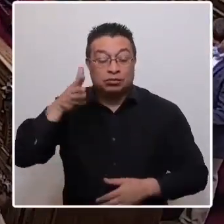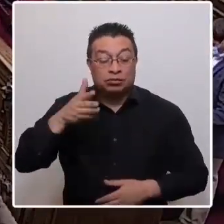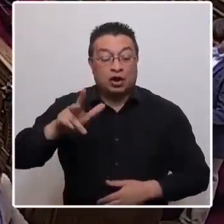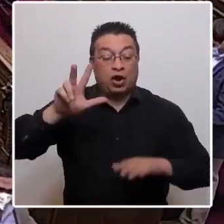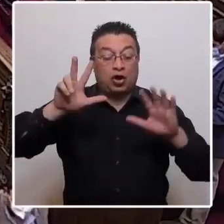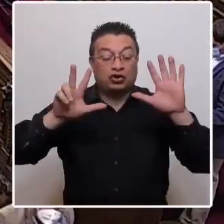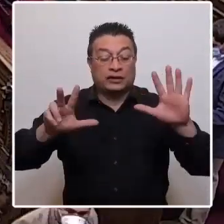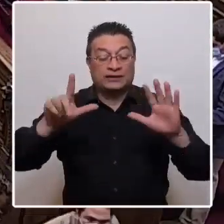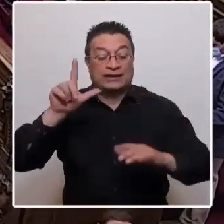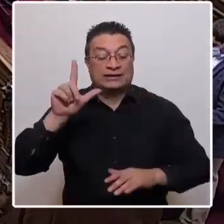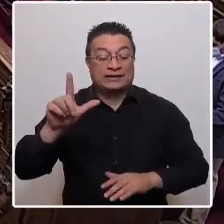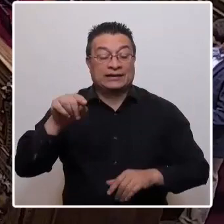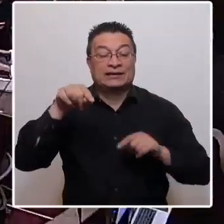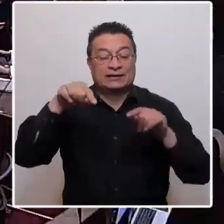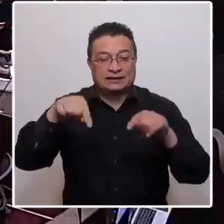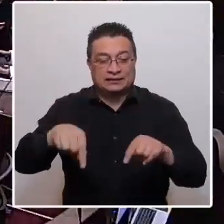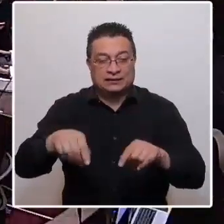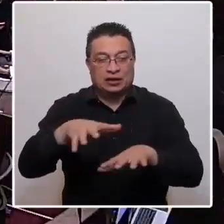Convención Constitucional.